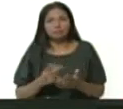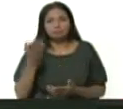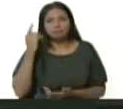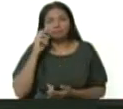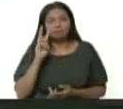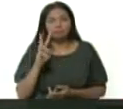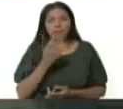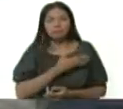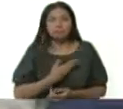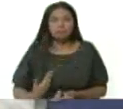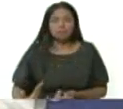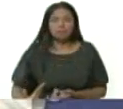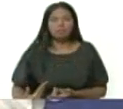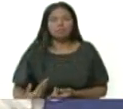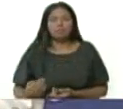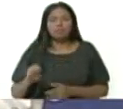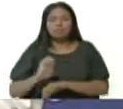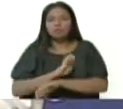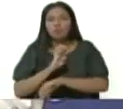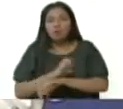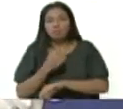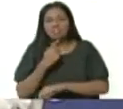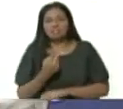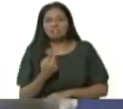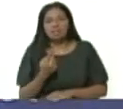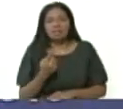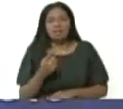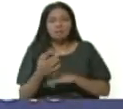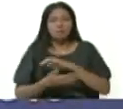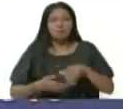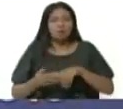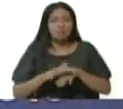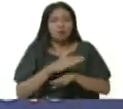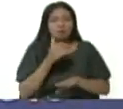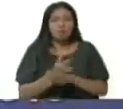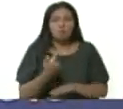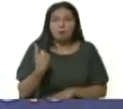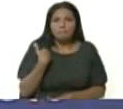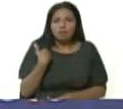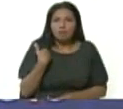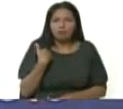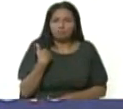el presidente Lenín Moreno a decir que lo que está pasando allá es culpa mía,